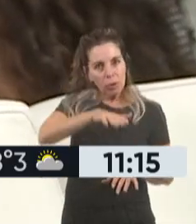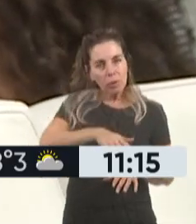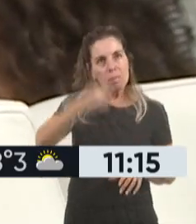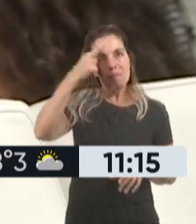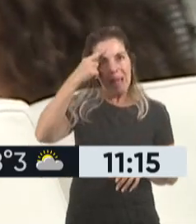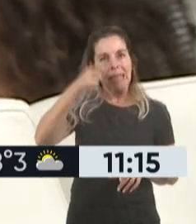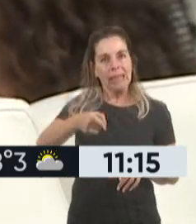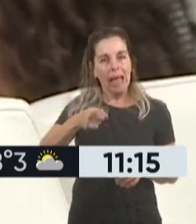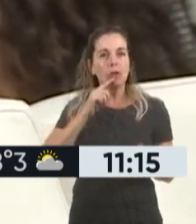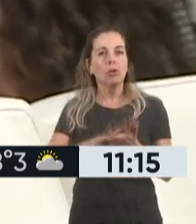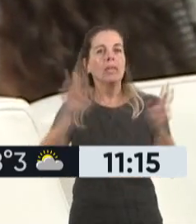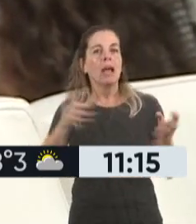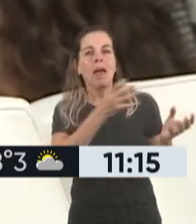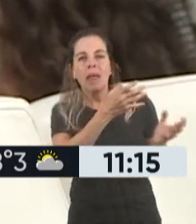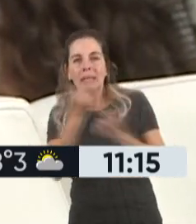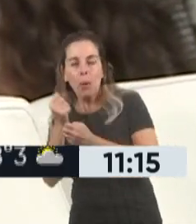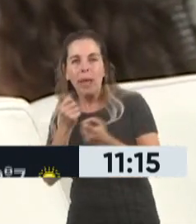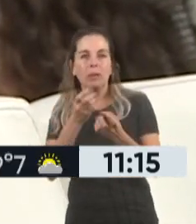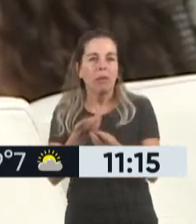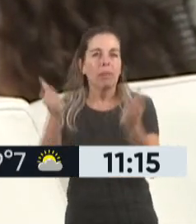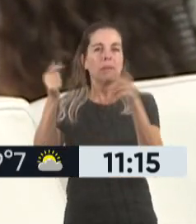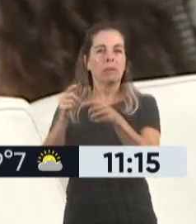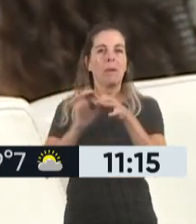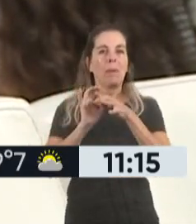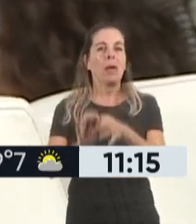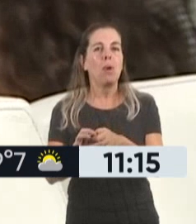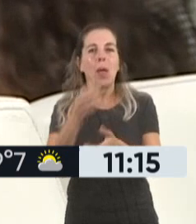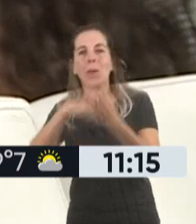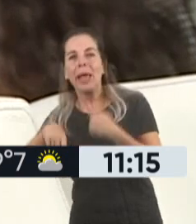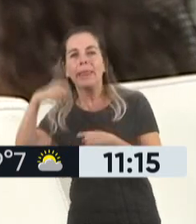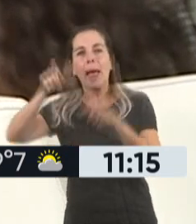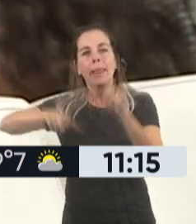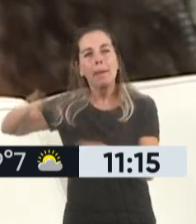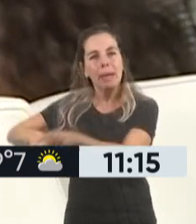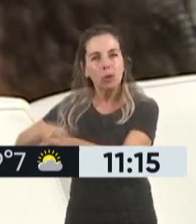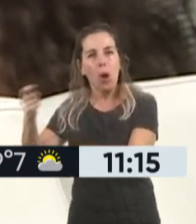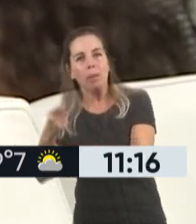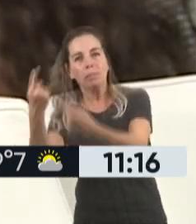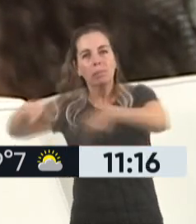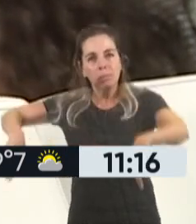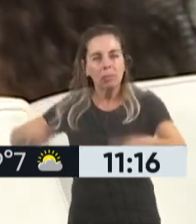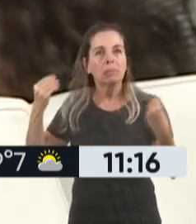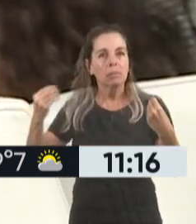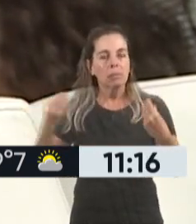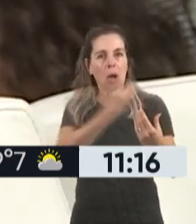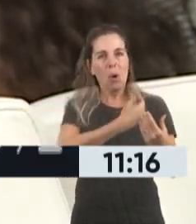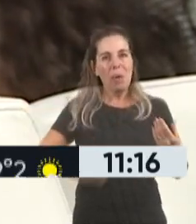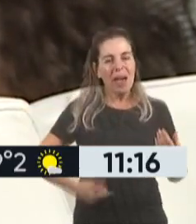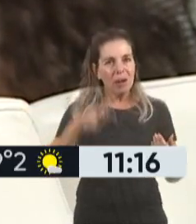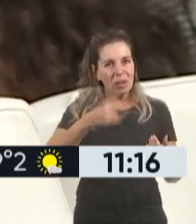hipótesis de su desaparición está vinculado a la trata, quisiera consultarle cómo se explica la decisión del gobierno de haber recortado en más